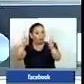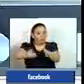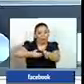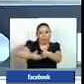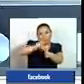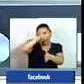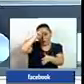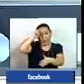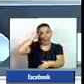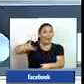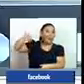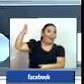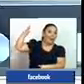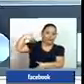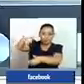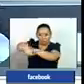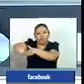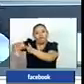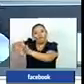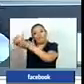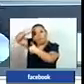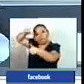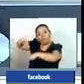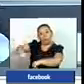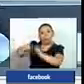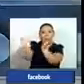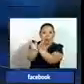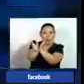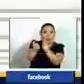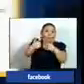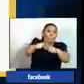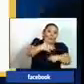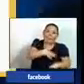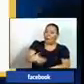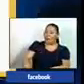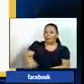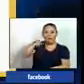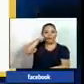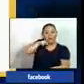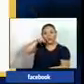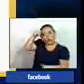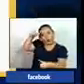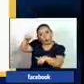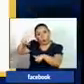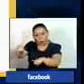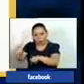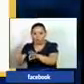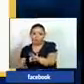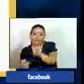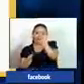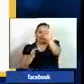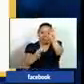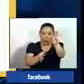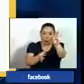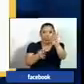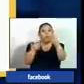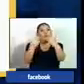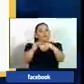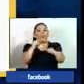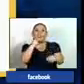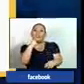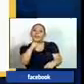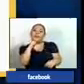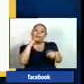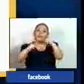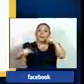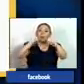aprobado los diputados de la Asamblea Legislativa en mayo pasado y que fue vetado por el Ejecutivo, pero luego ese veto fue superado. Así lo ordenó la Sala de lo